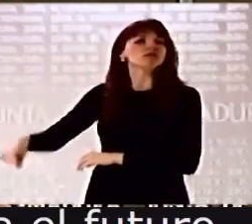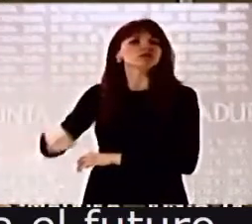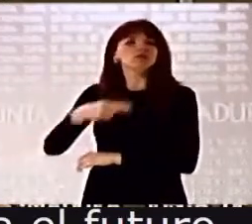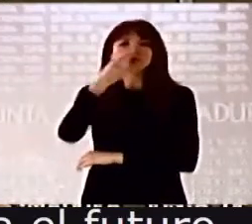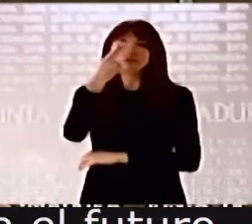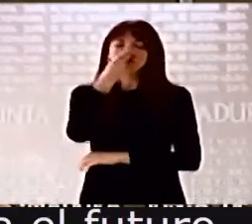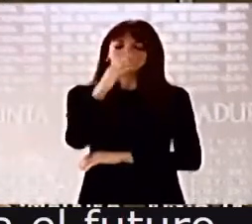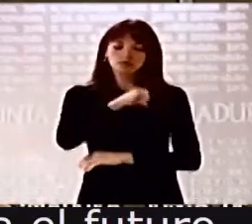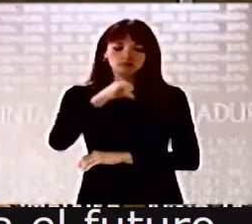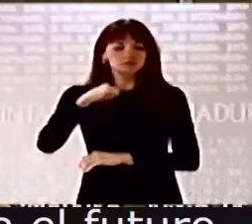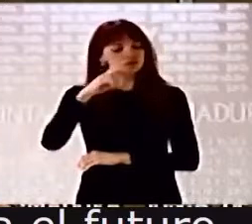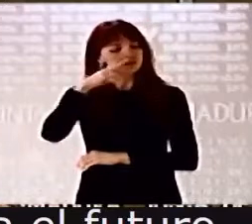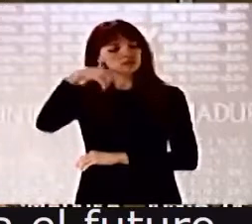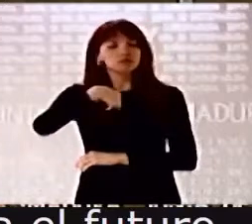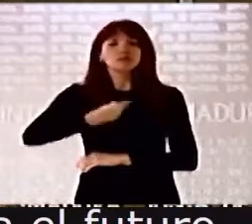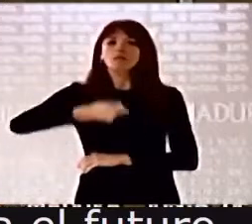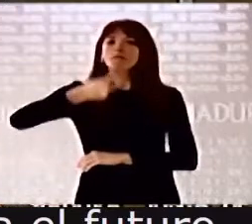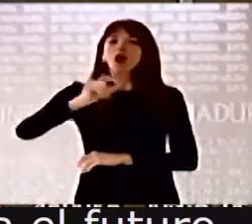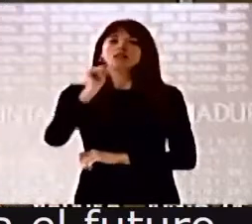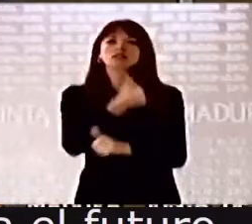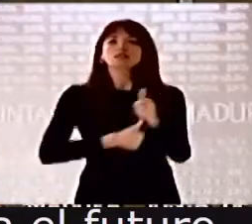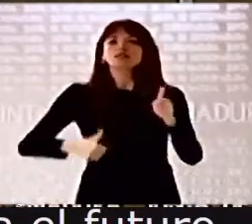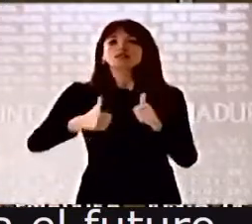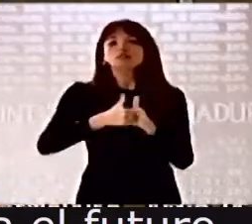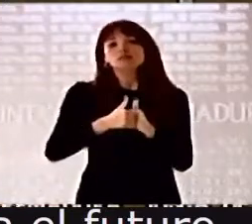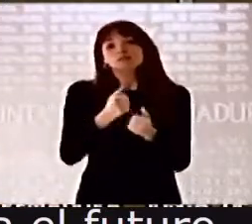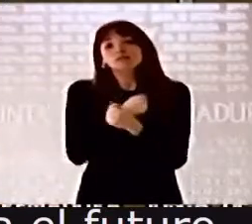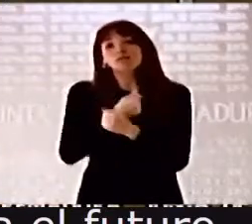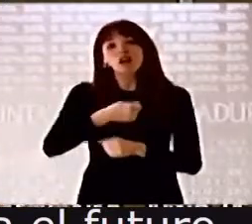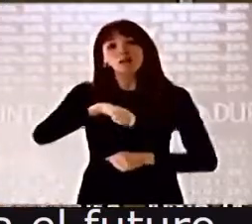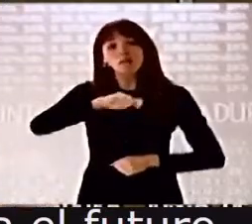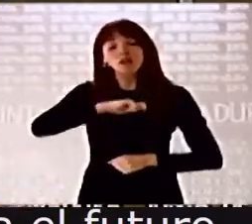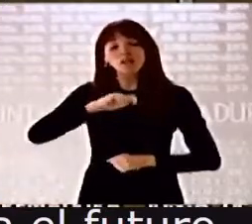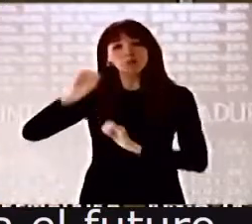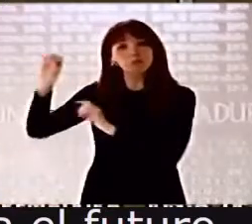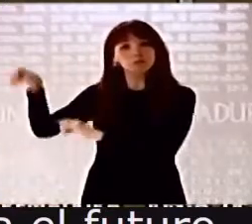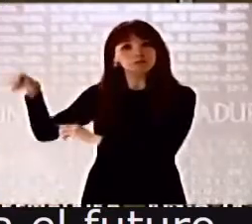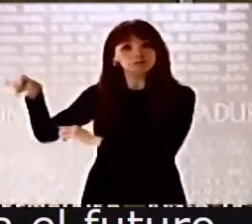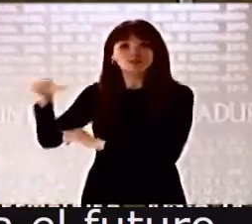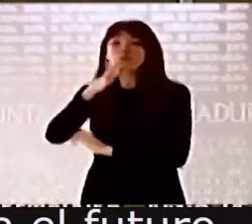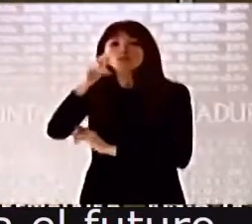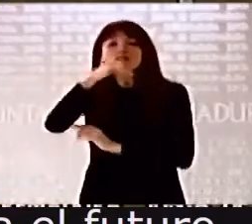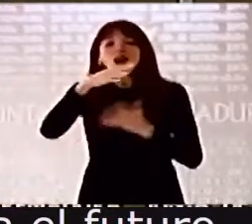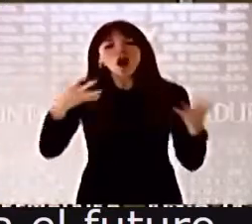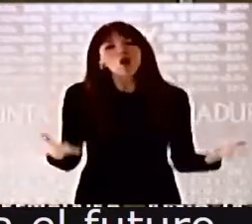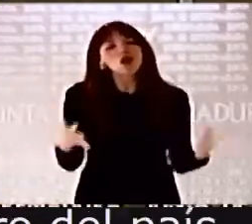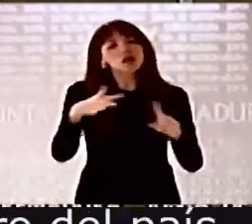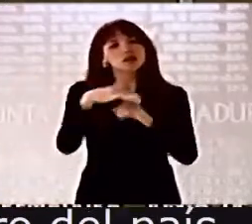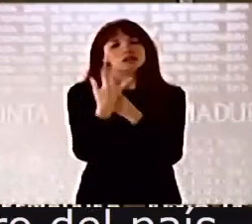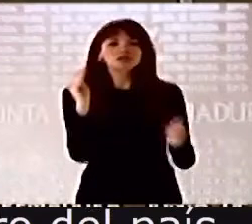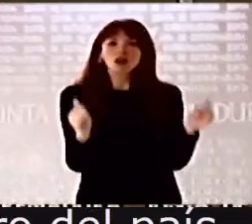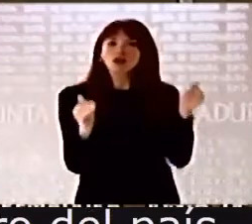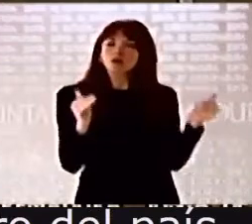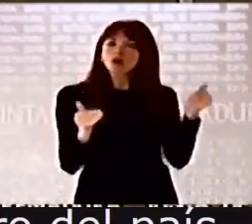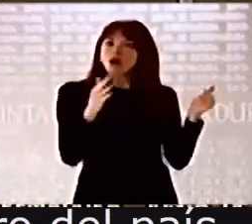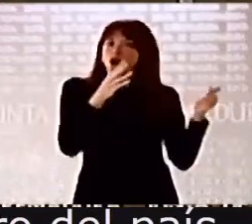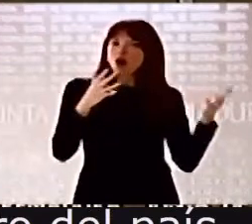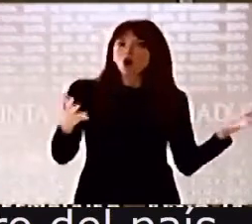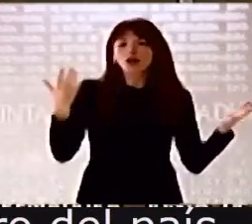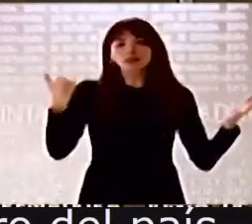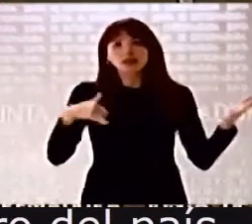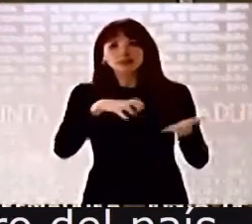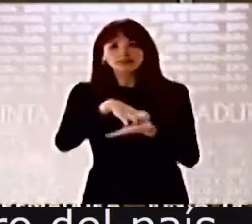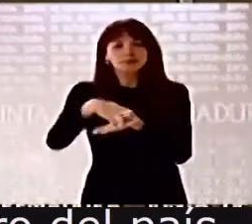algunos que el futuro de nuestro querido país, ¿no? Por eso, en estos tiempos tan llenos